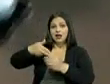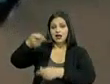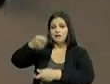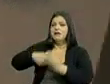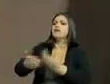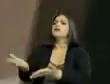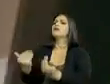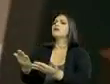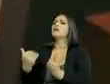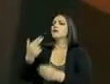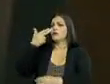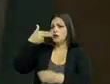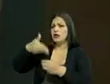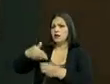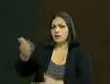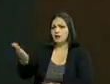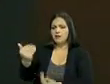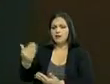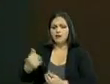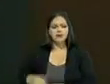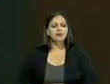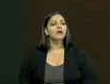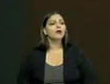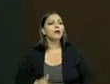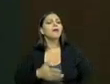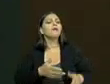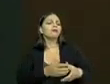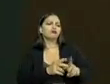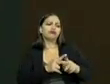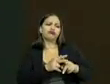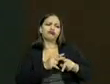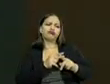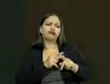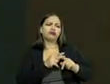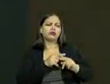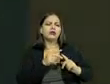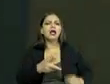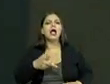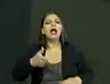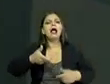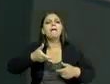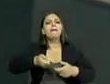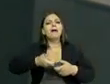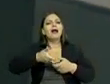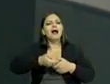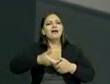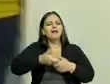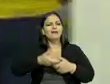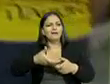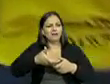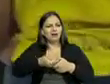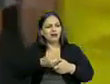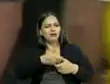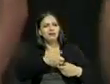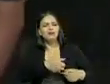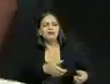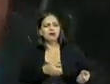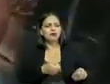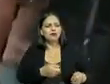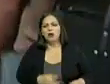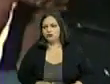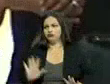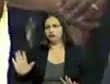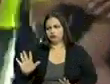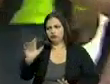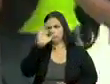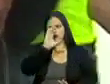la oportunidad para realizar dicha actividad. A lo que ella regresa, la niña le indica que le dé un vaso de agua, pero en